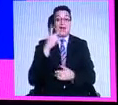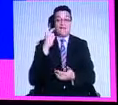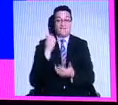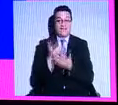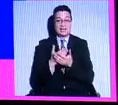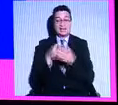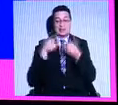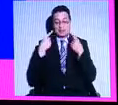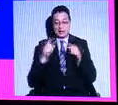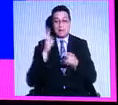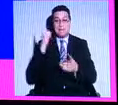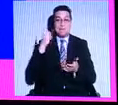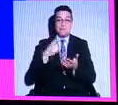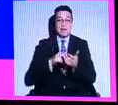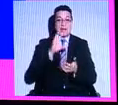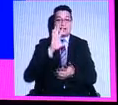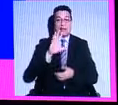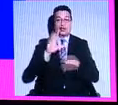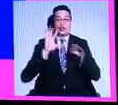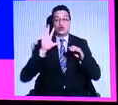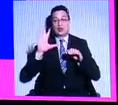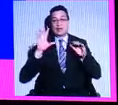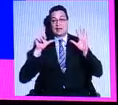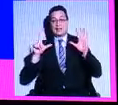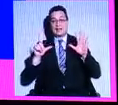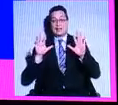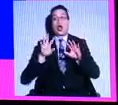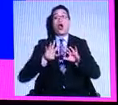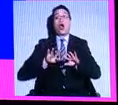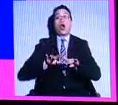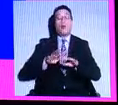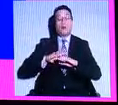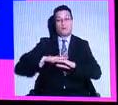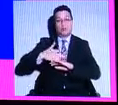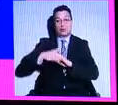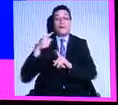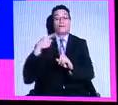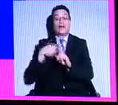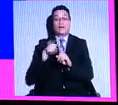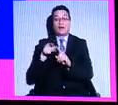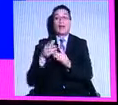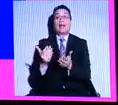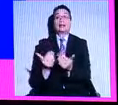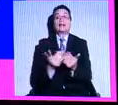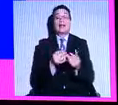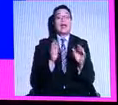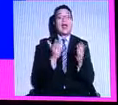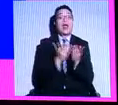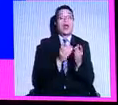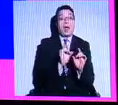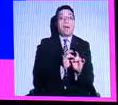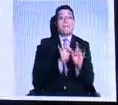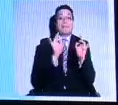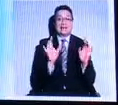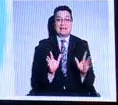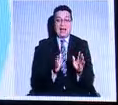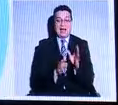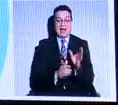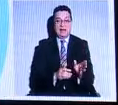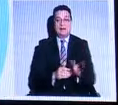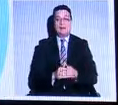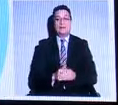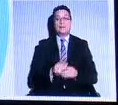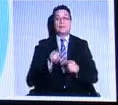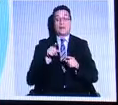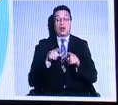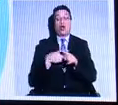de 1.557 computadores para beneficiarios de necesidades educativas especiales. Recuerdo que